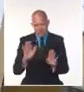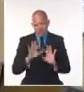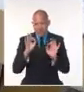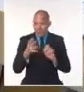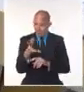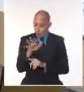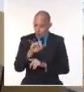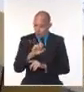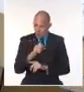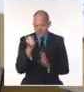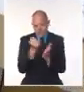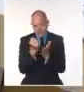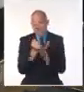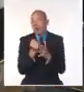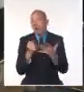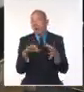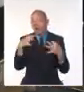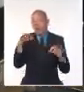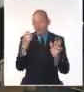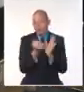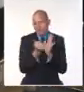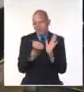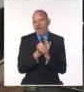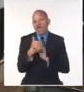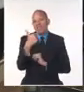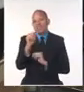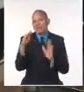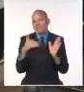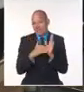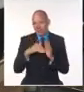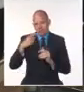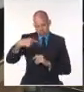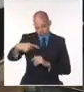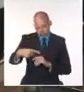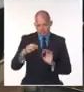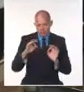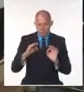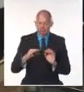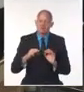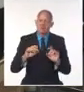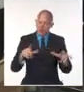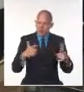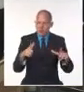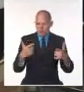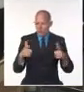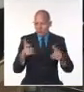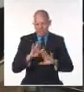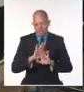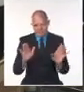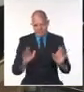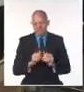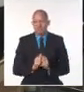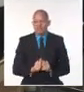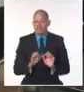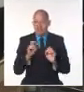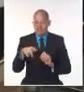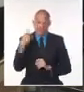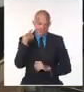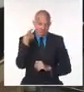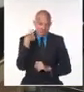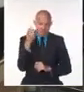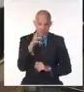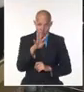procesamiento entre los 10.000 y 13.000 documentos diarios. Eso nos permitió ponernos al día en los 2-3 primeros meses del año y